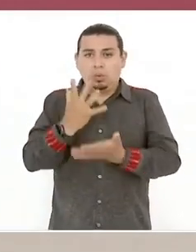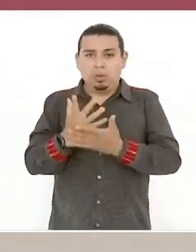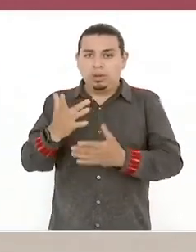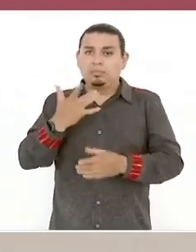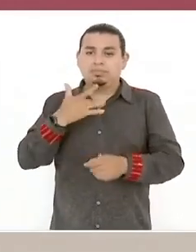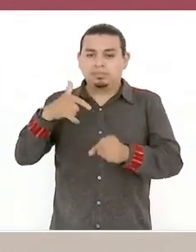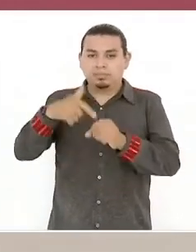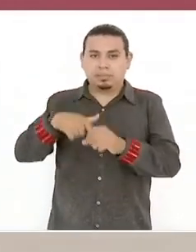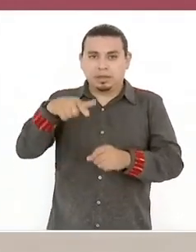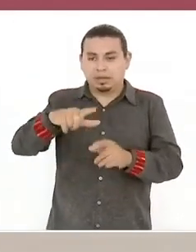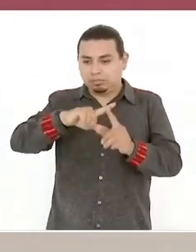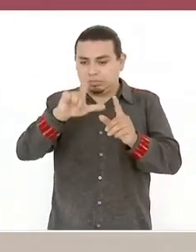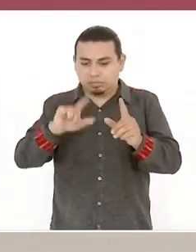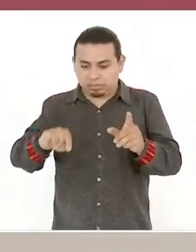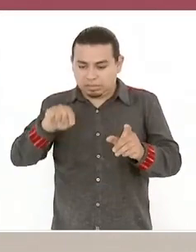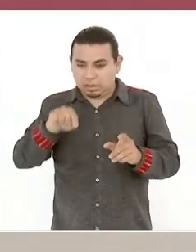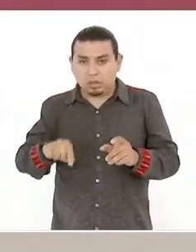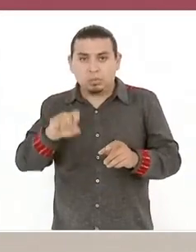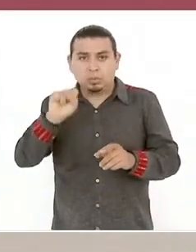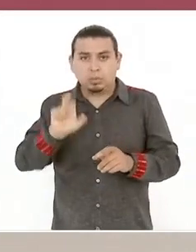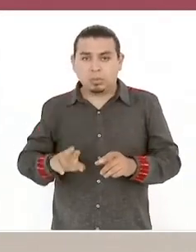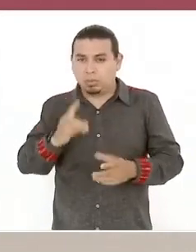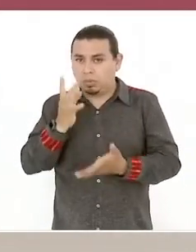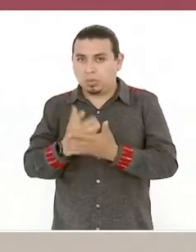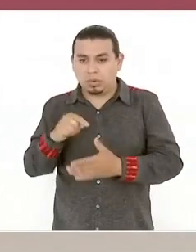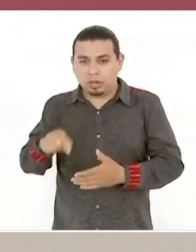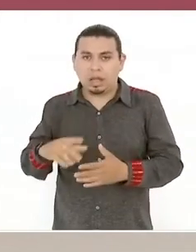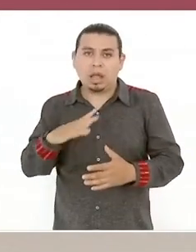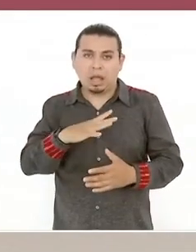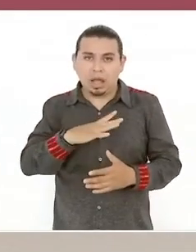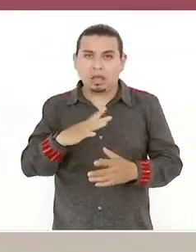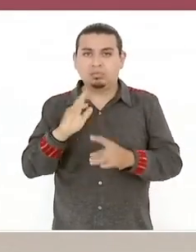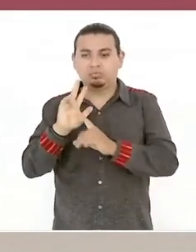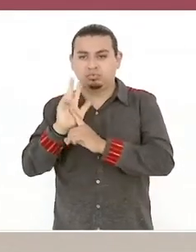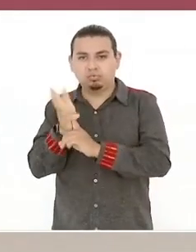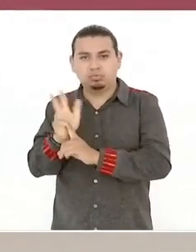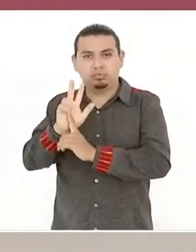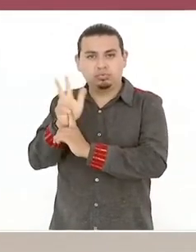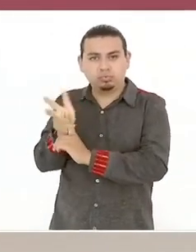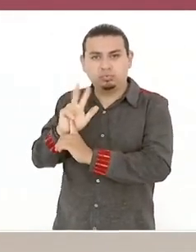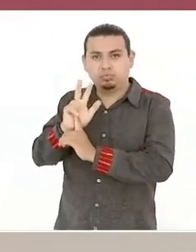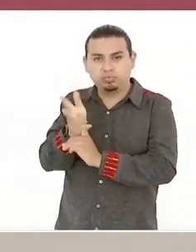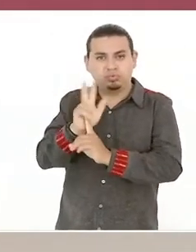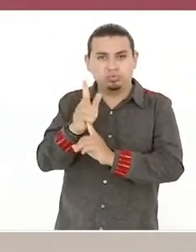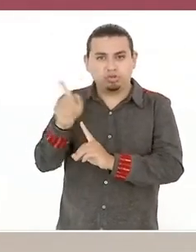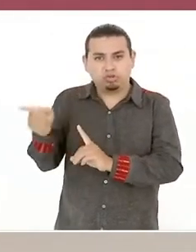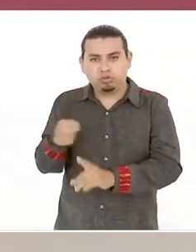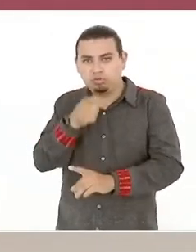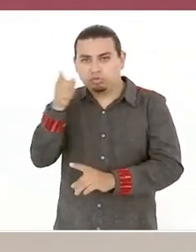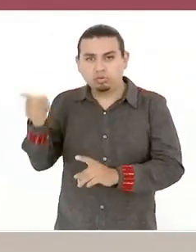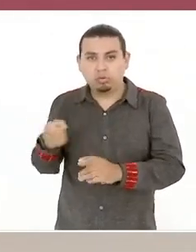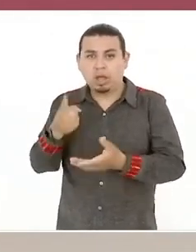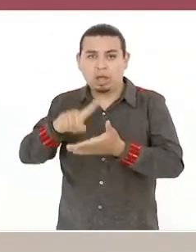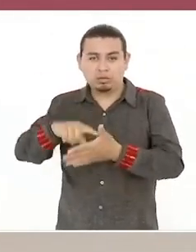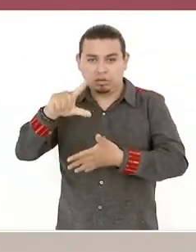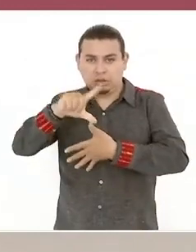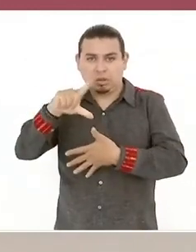Pacífico. Tenemos la producción eólica y renovable más importante de toda